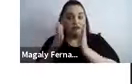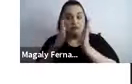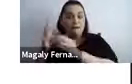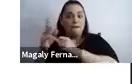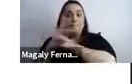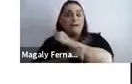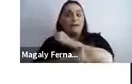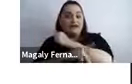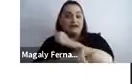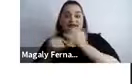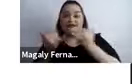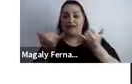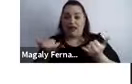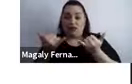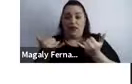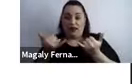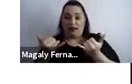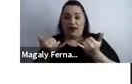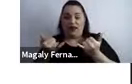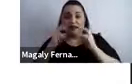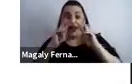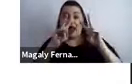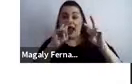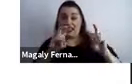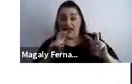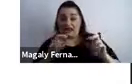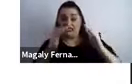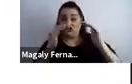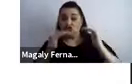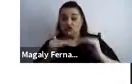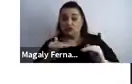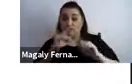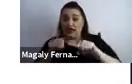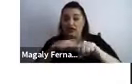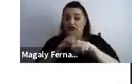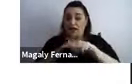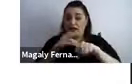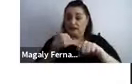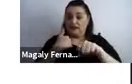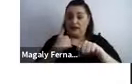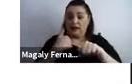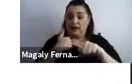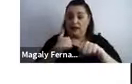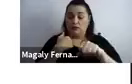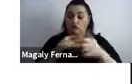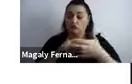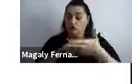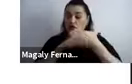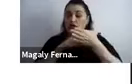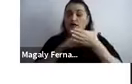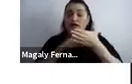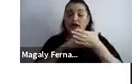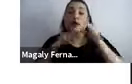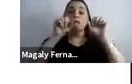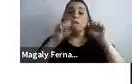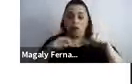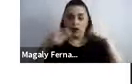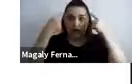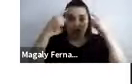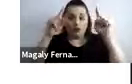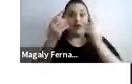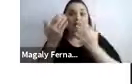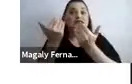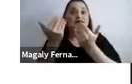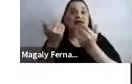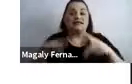que actualmente en los análisis subnacionales que tenemos nos reflejan que se puede llegar a esperanzas de vida de